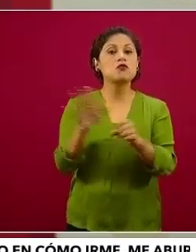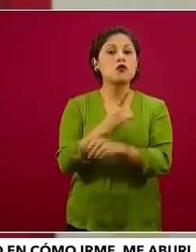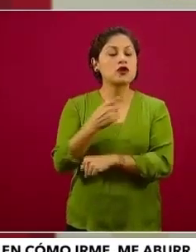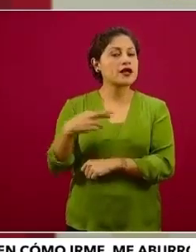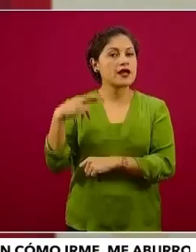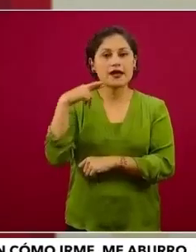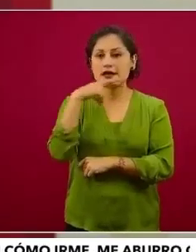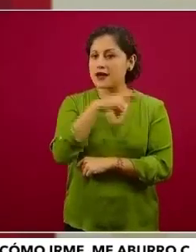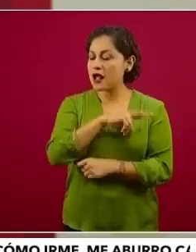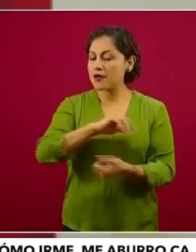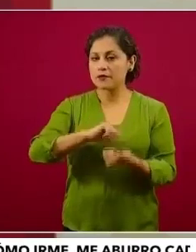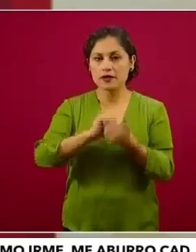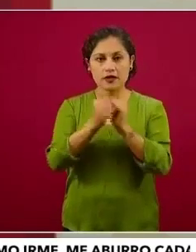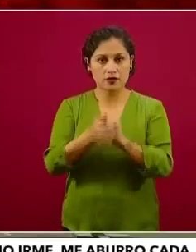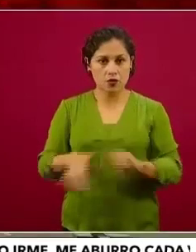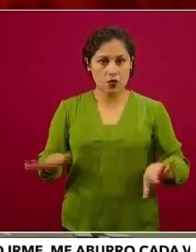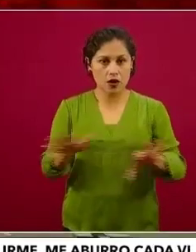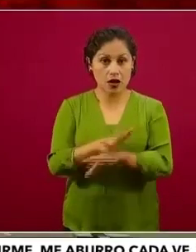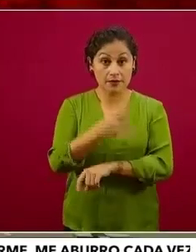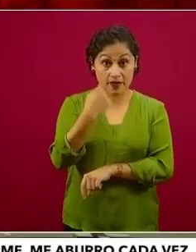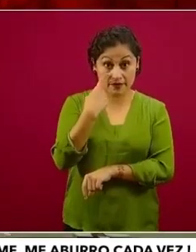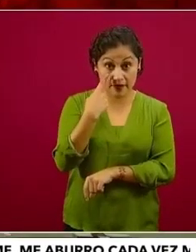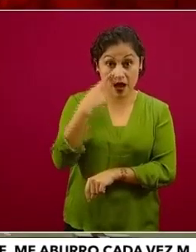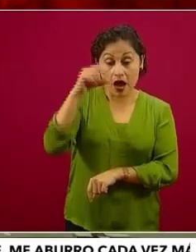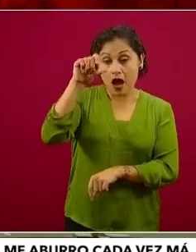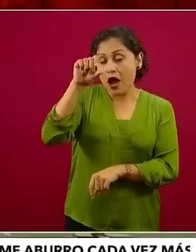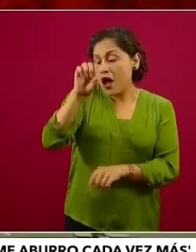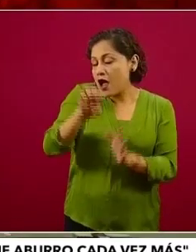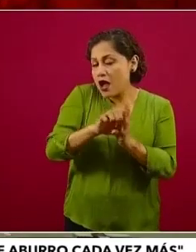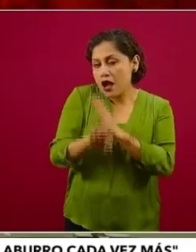la mañana una persona tenga las primeras